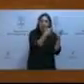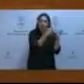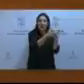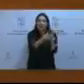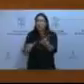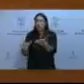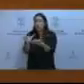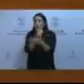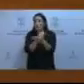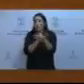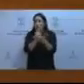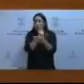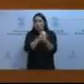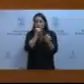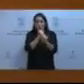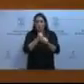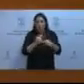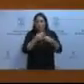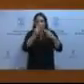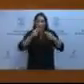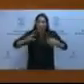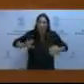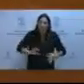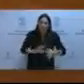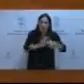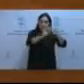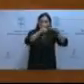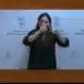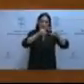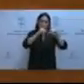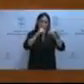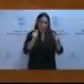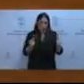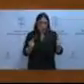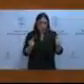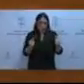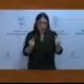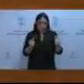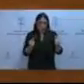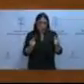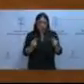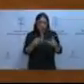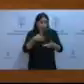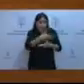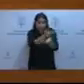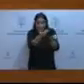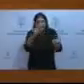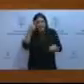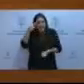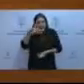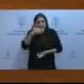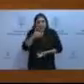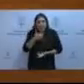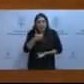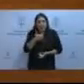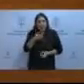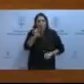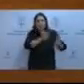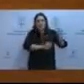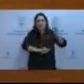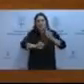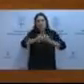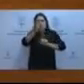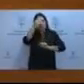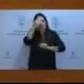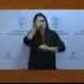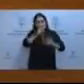empleo público que dependen del Principado de Asturias. Como por todas sus señorías es conocido, uno de los principales problemas de las personas